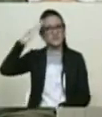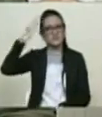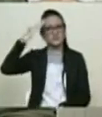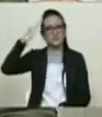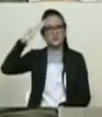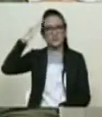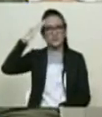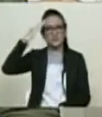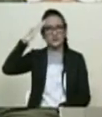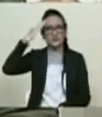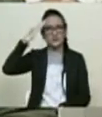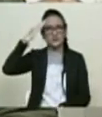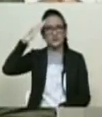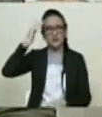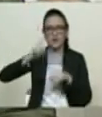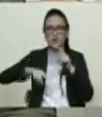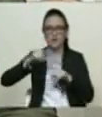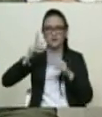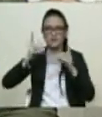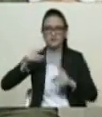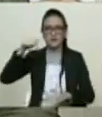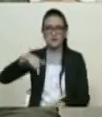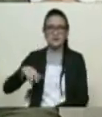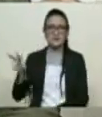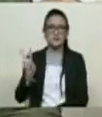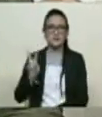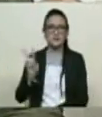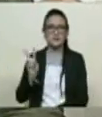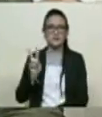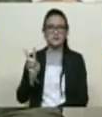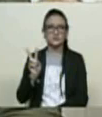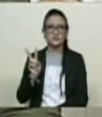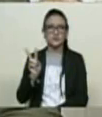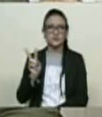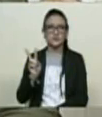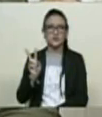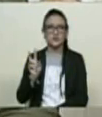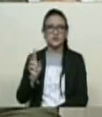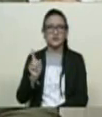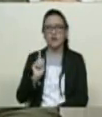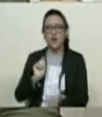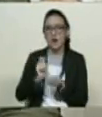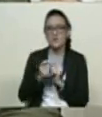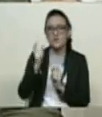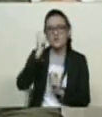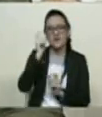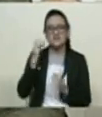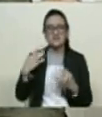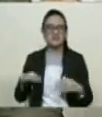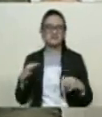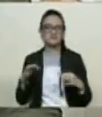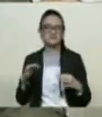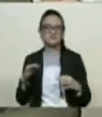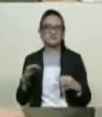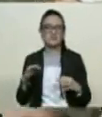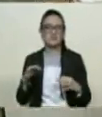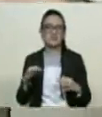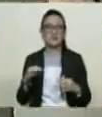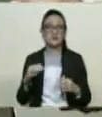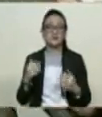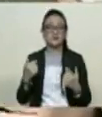que lo que se ha decidido en Venezuela no es un simple cambio de fecha, que el Poder